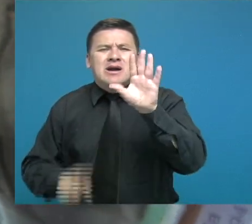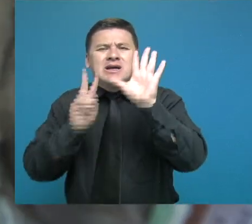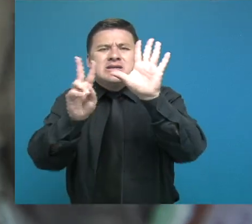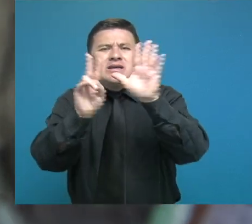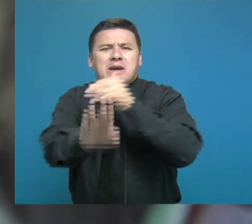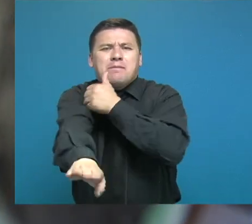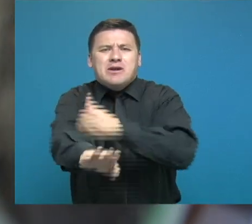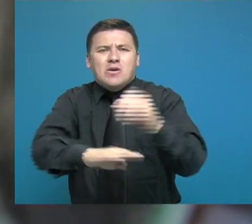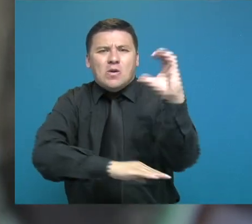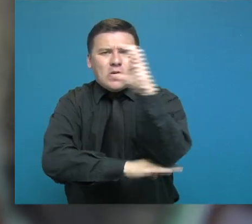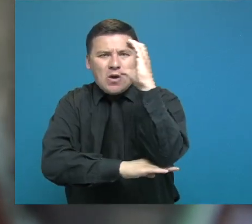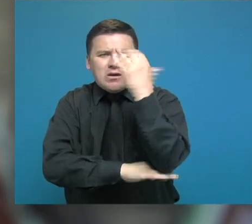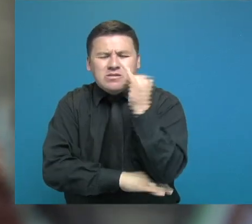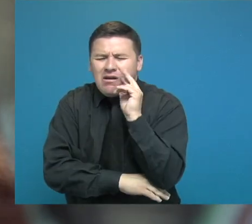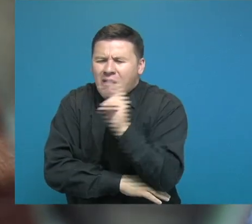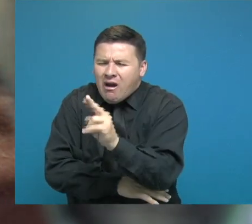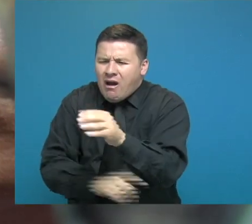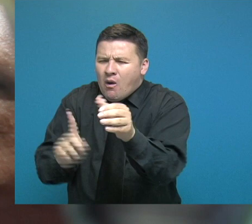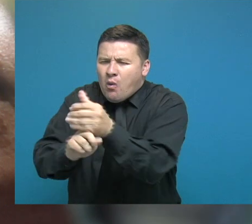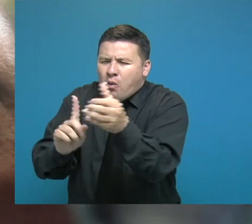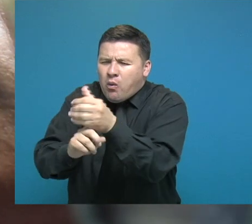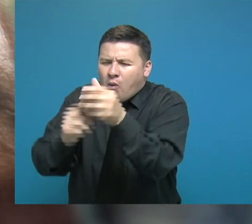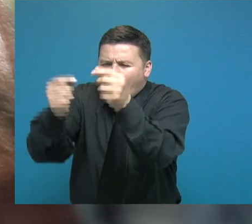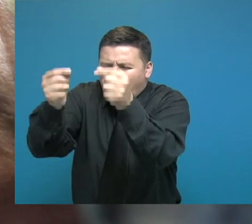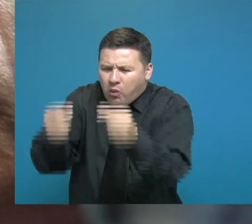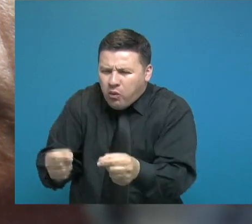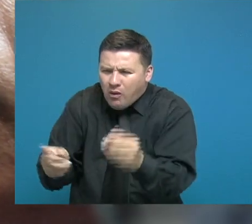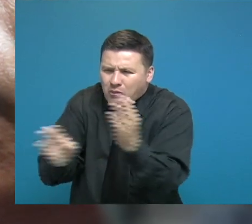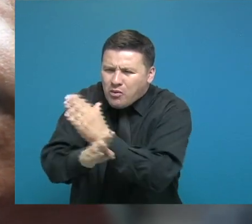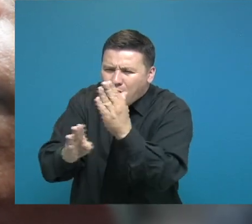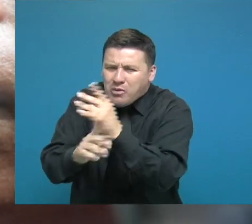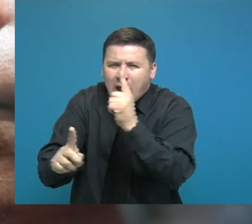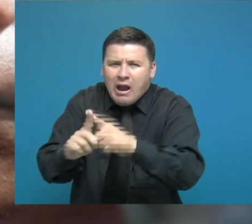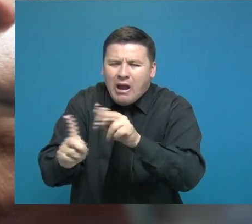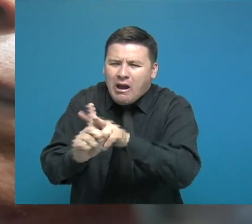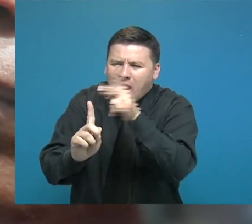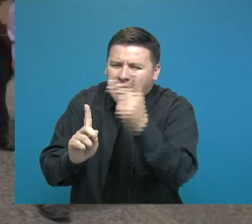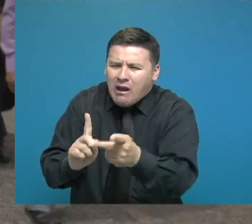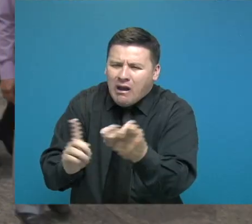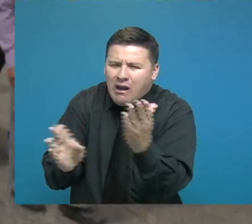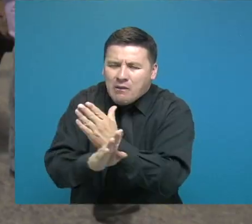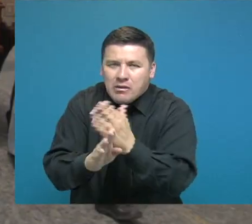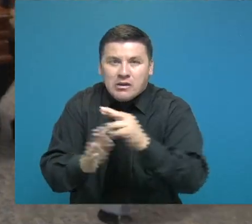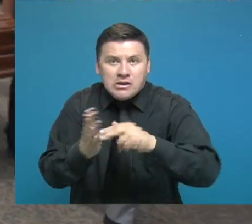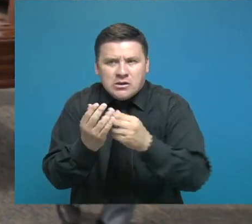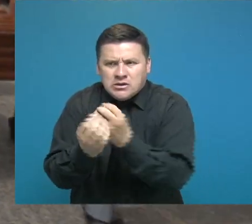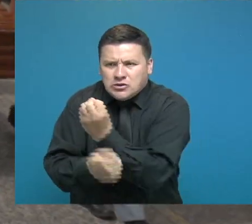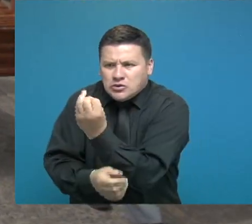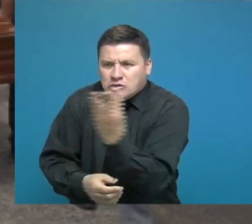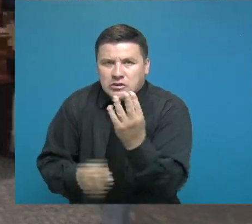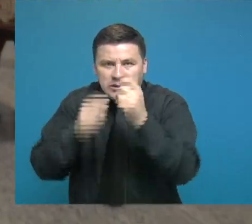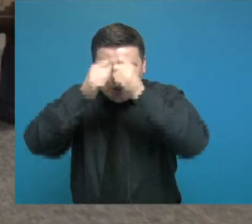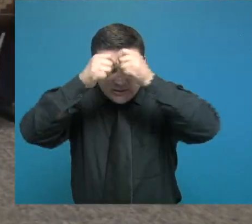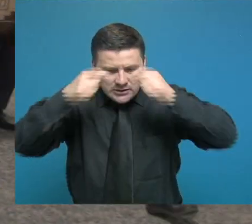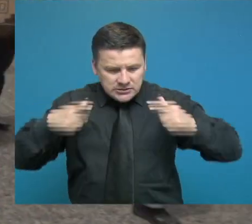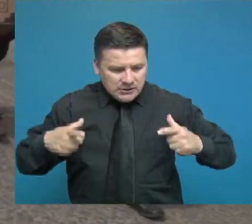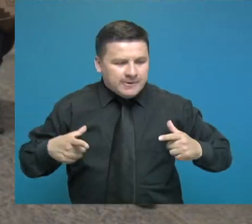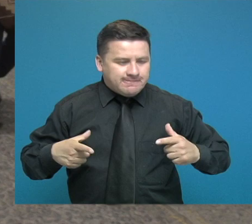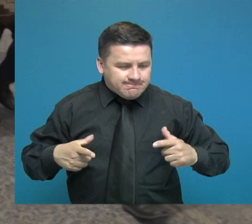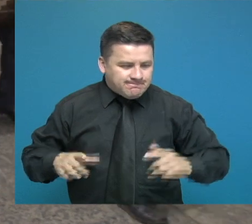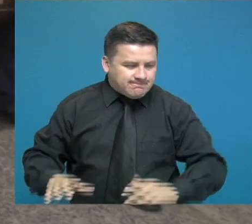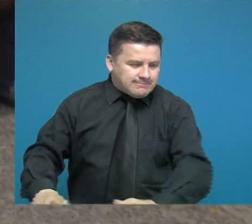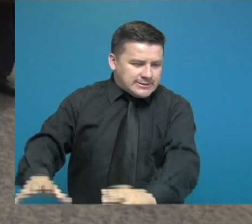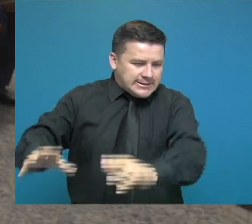Más de 7 millones de colombianos han sido identificados como víctimas del conflicto armado. Un número significativo por el cual el Estado asume